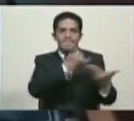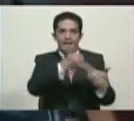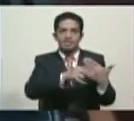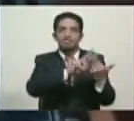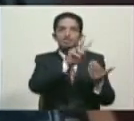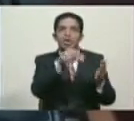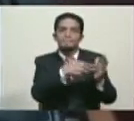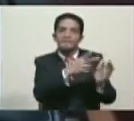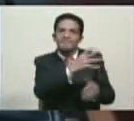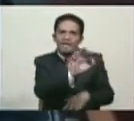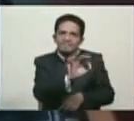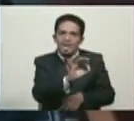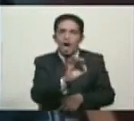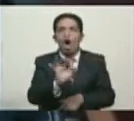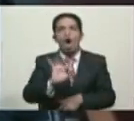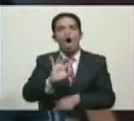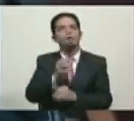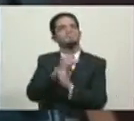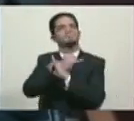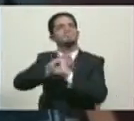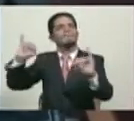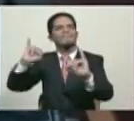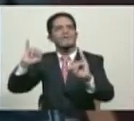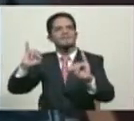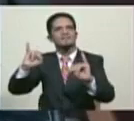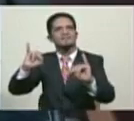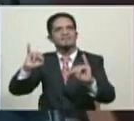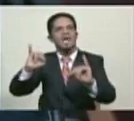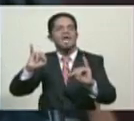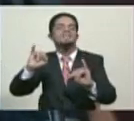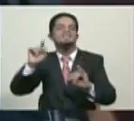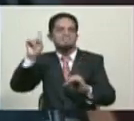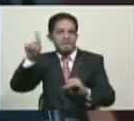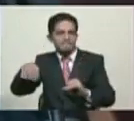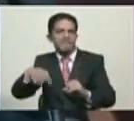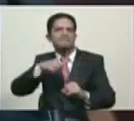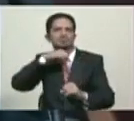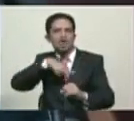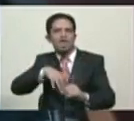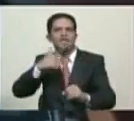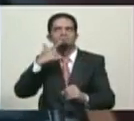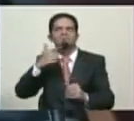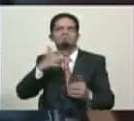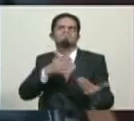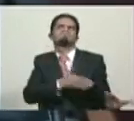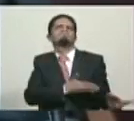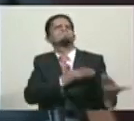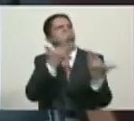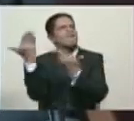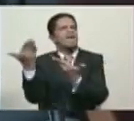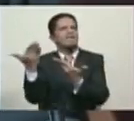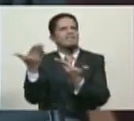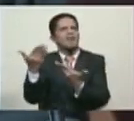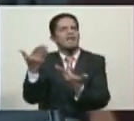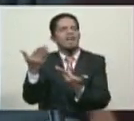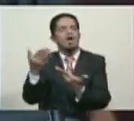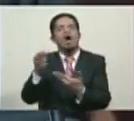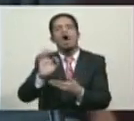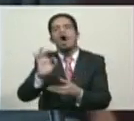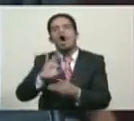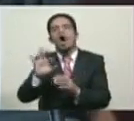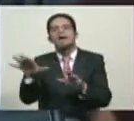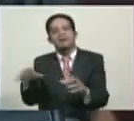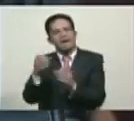como país, su independencia y por ende su historia, entregando sus riquezas y su futuro, o rescataba su